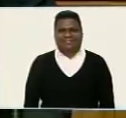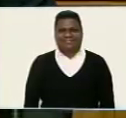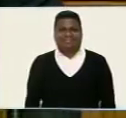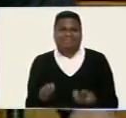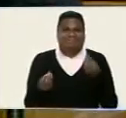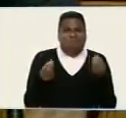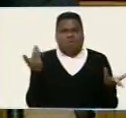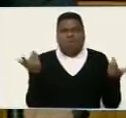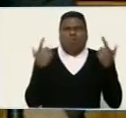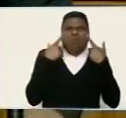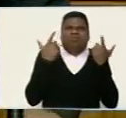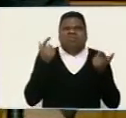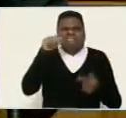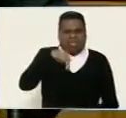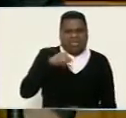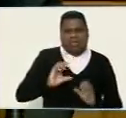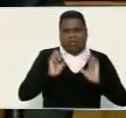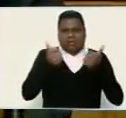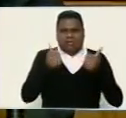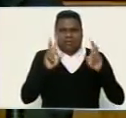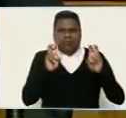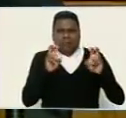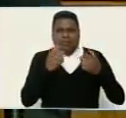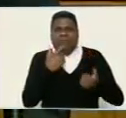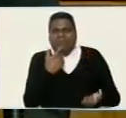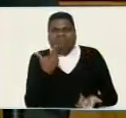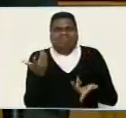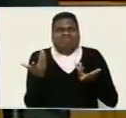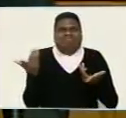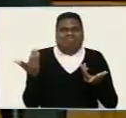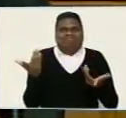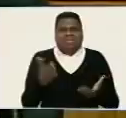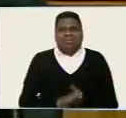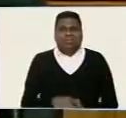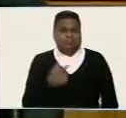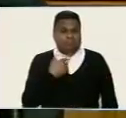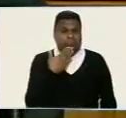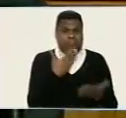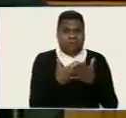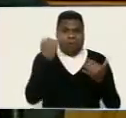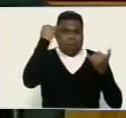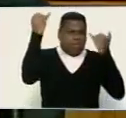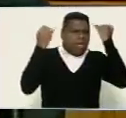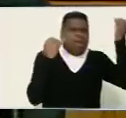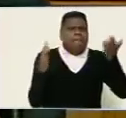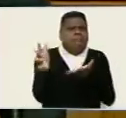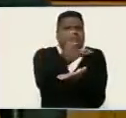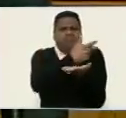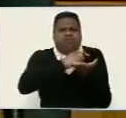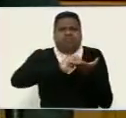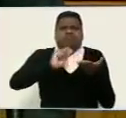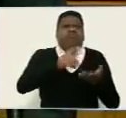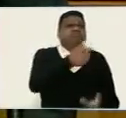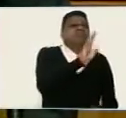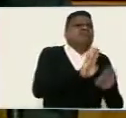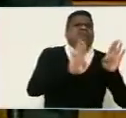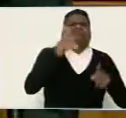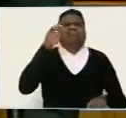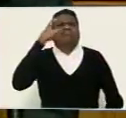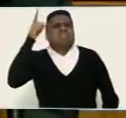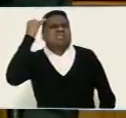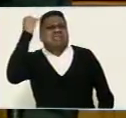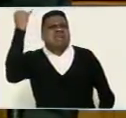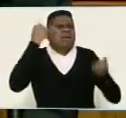¿Cómo comenzar de nuevo aquí? Yo pido ideas. Y le pido a todas y a todos.